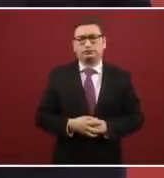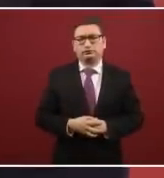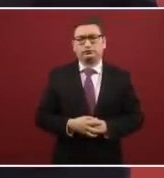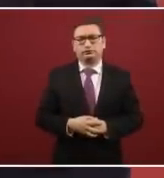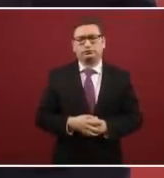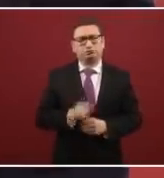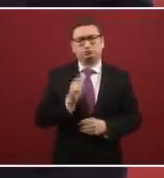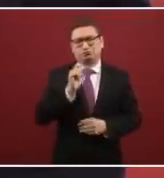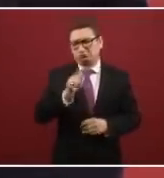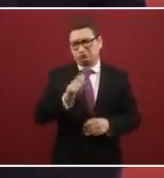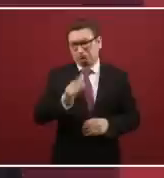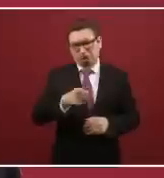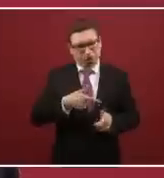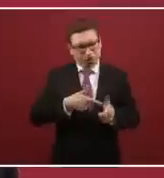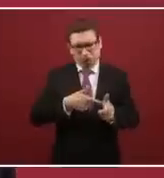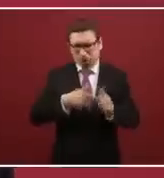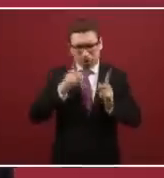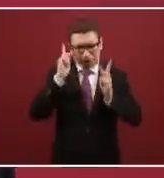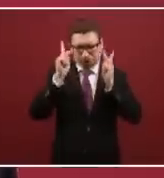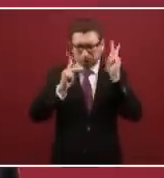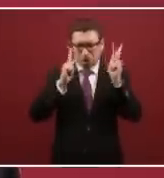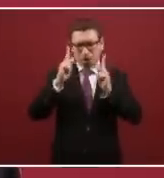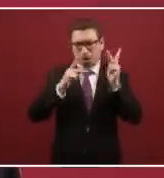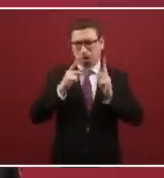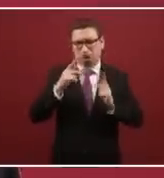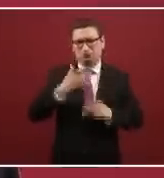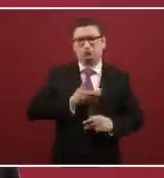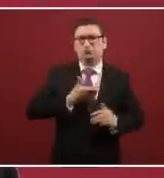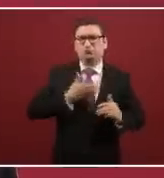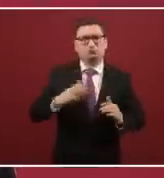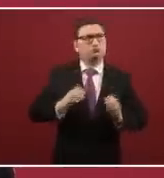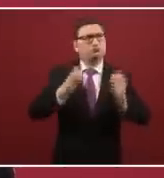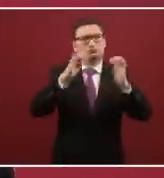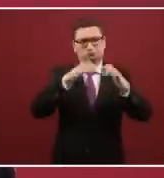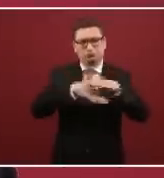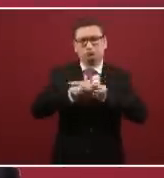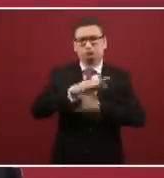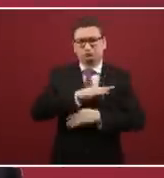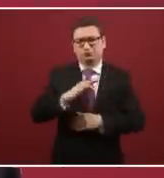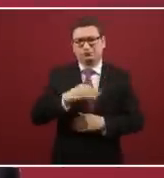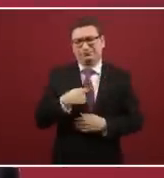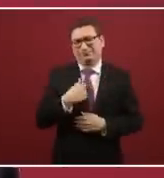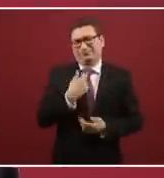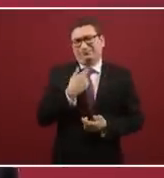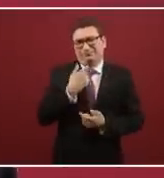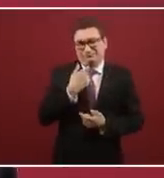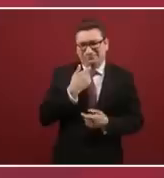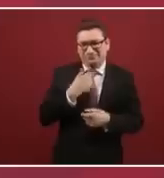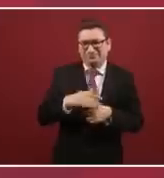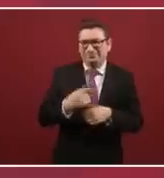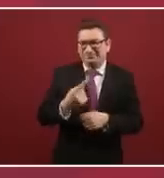las visitas al palacio. Me río porque